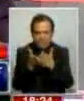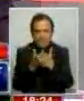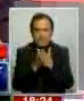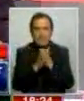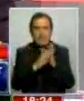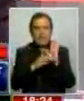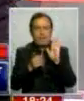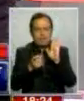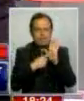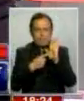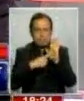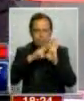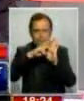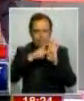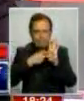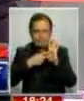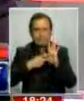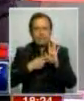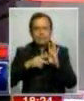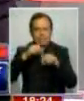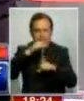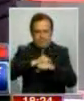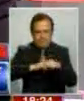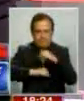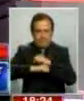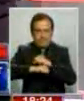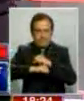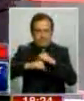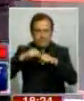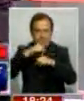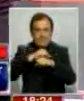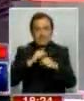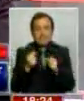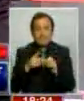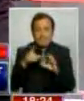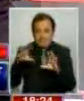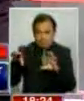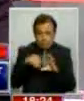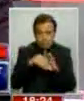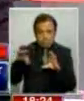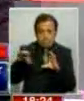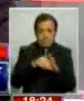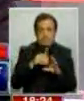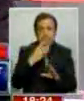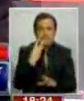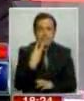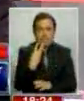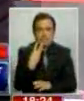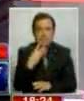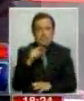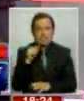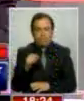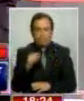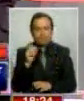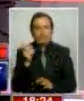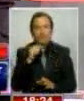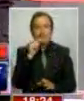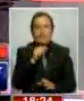reforma estructural, estamos enfrente de una reforma tributaria que recauda en régimen 3 puntos del PIB. Y por tanto,